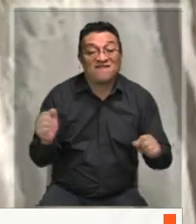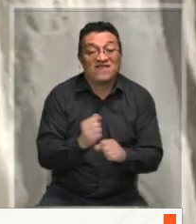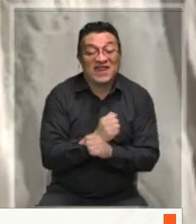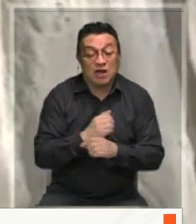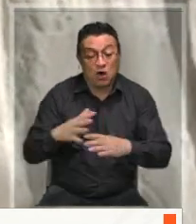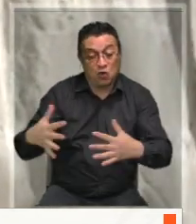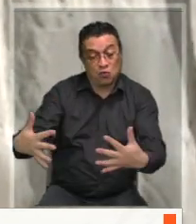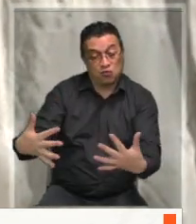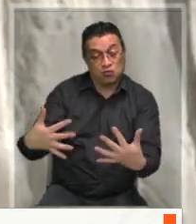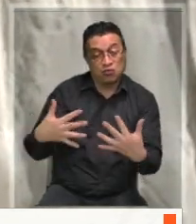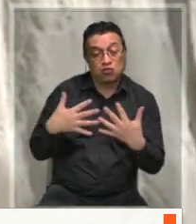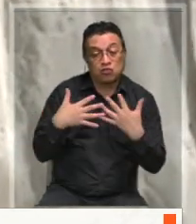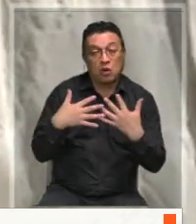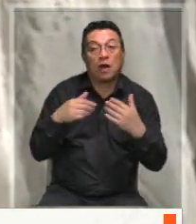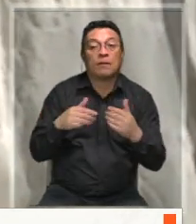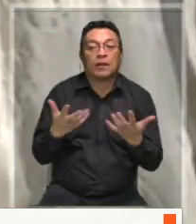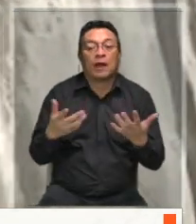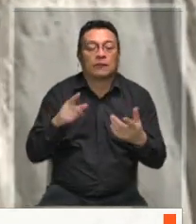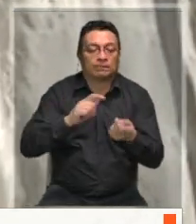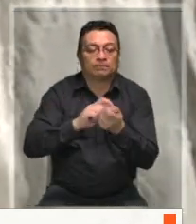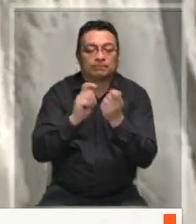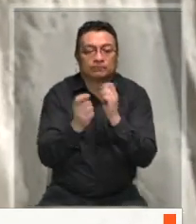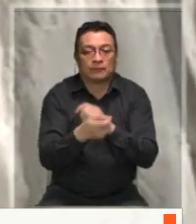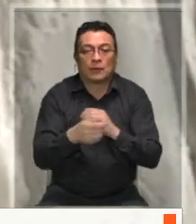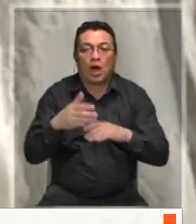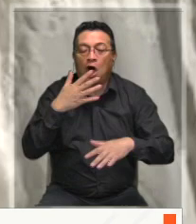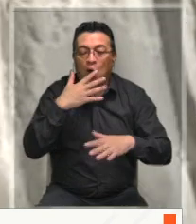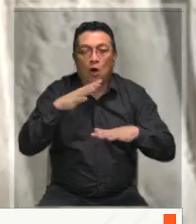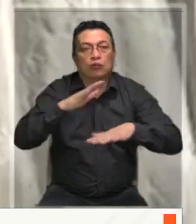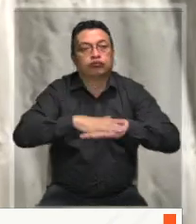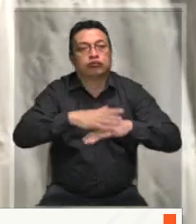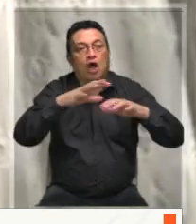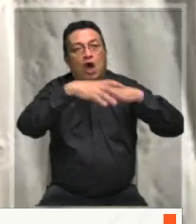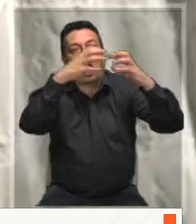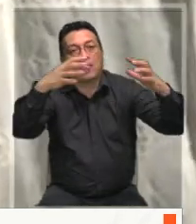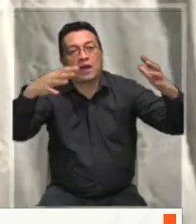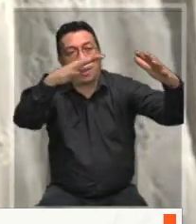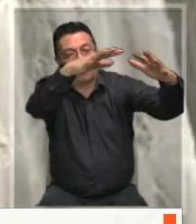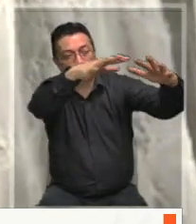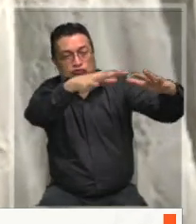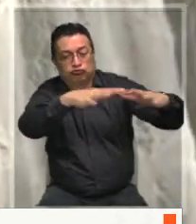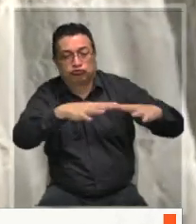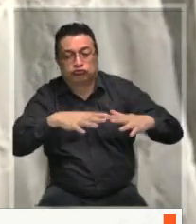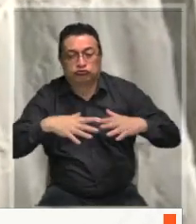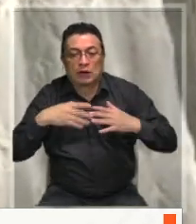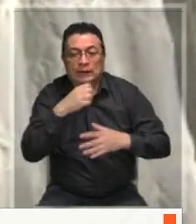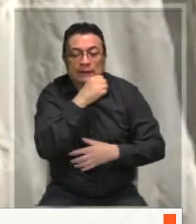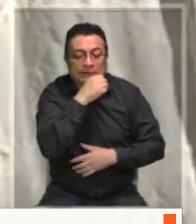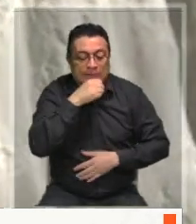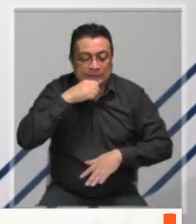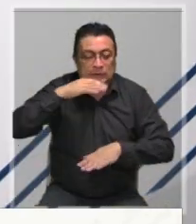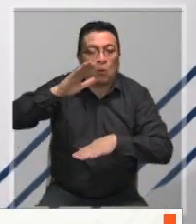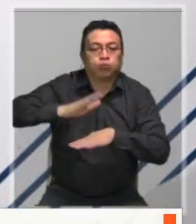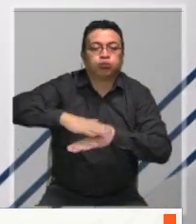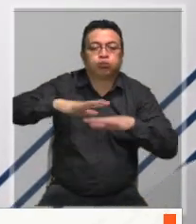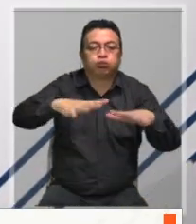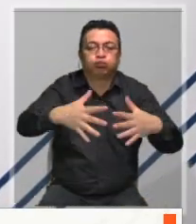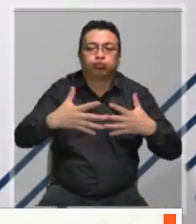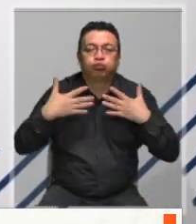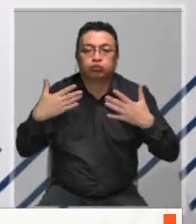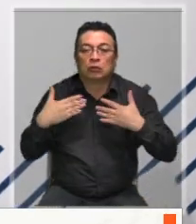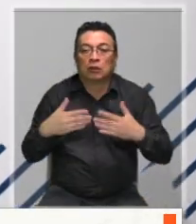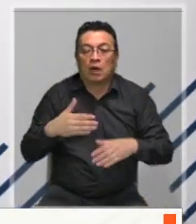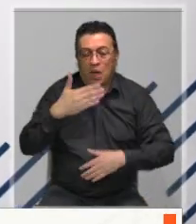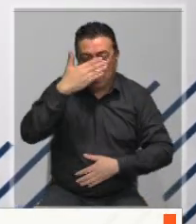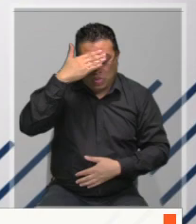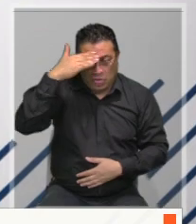zona, trae más bien un aire de la cordillera, que al descender se seca y se calienta. Temperaturas muy